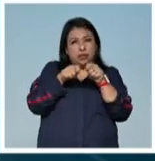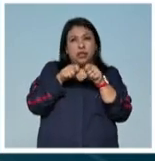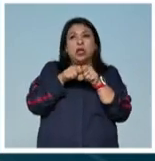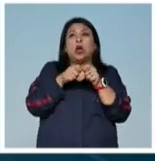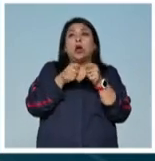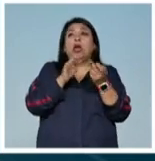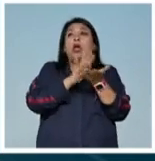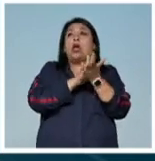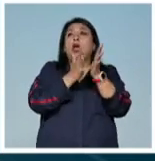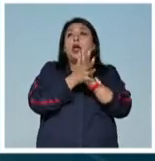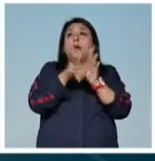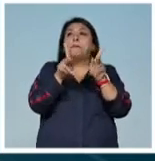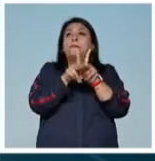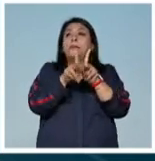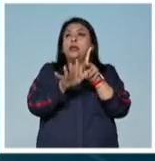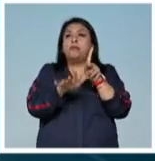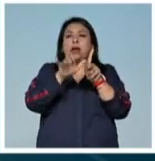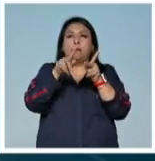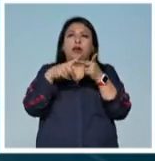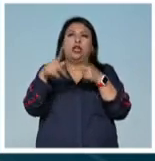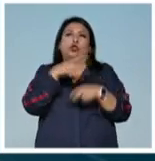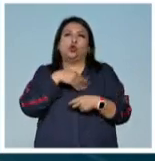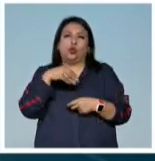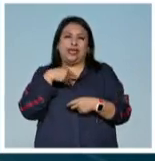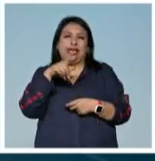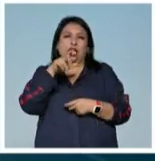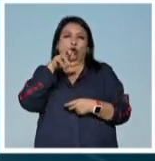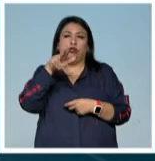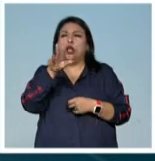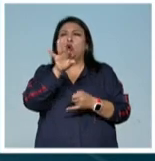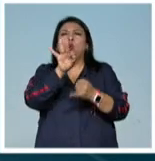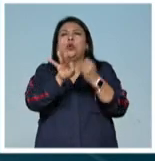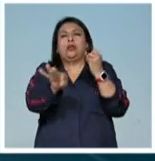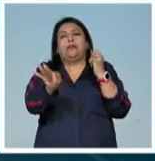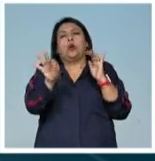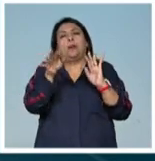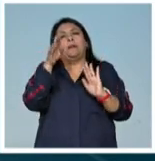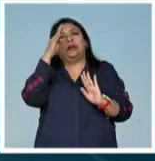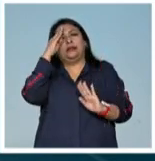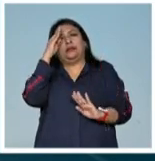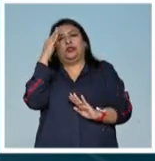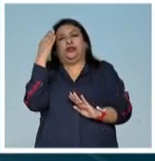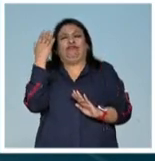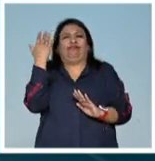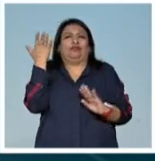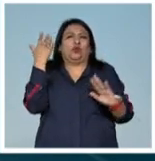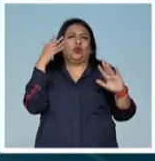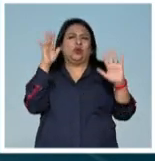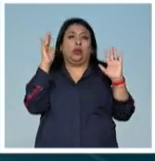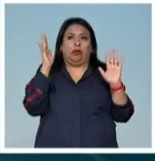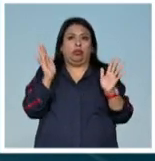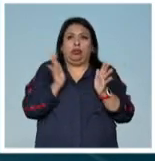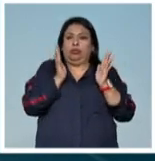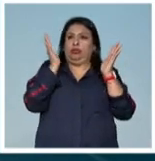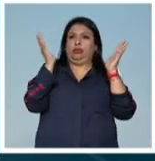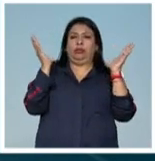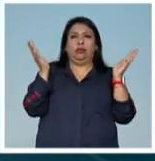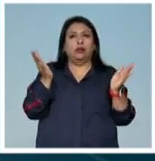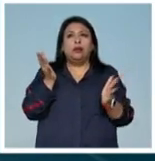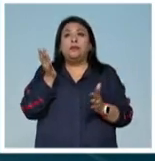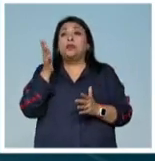su prima Amalia y con la hija de esta, Lucero. El final, como se espera, es absolutamente inesperado.